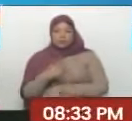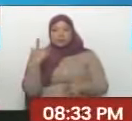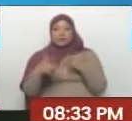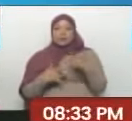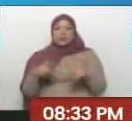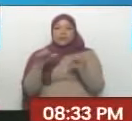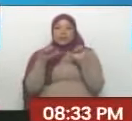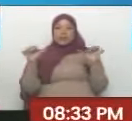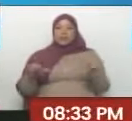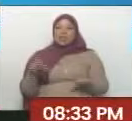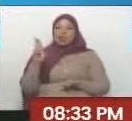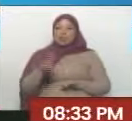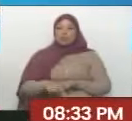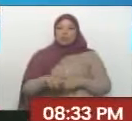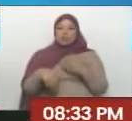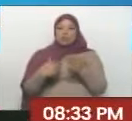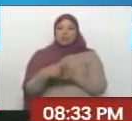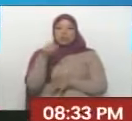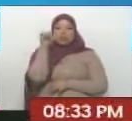existido. ¿Ah?